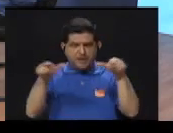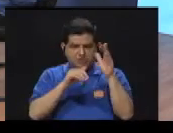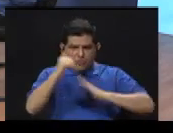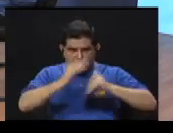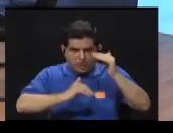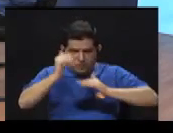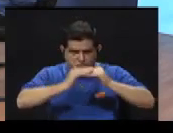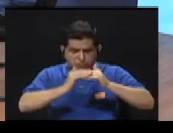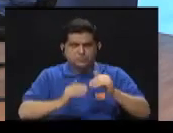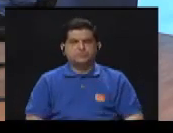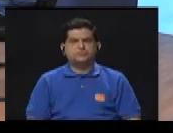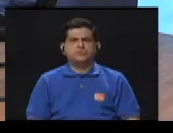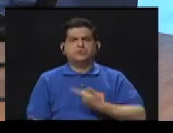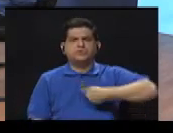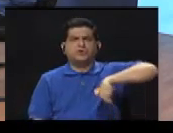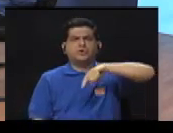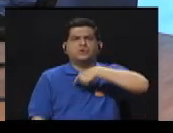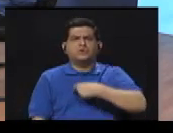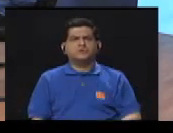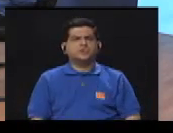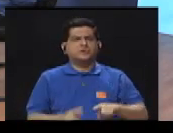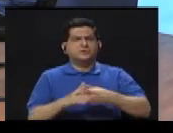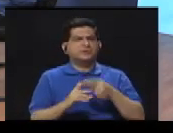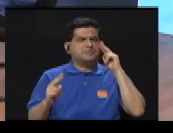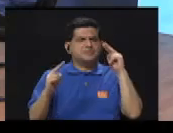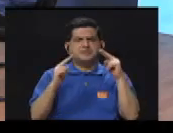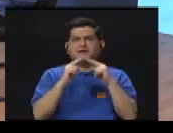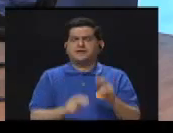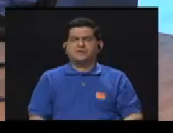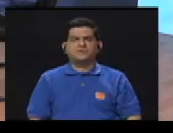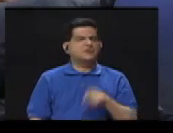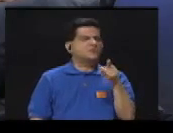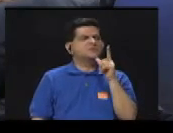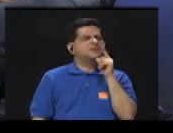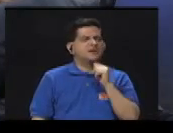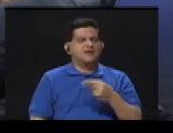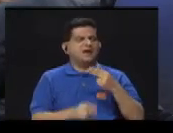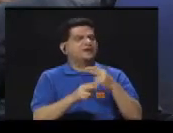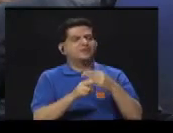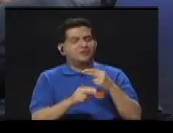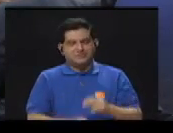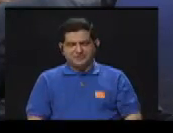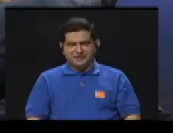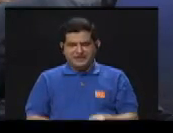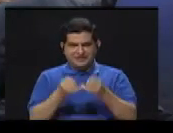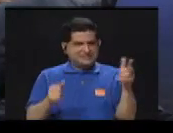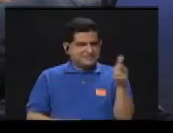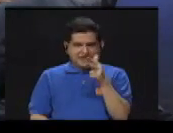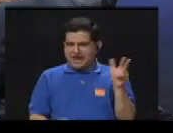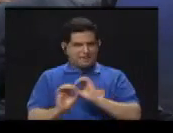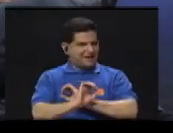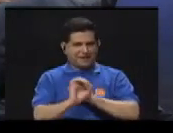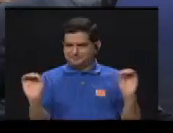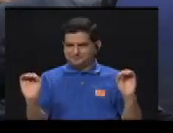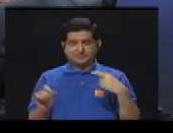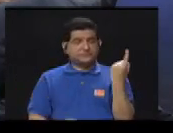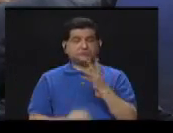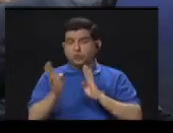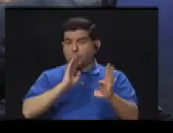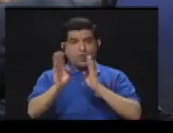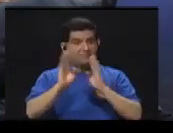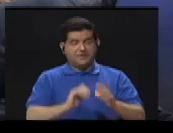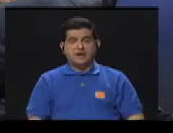obra, nosotros nada más empezamos a conocerlos, quién es usted, cómo se llama, sin cámara, sin nada. Solo